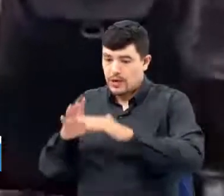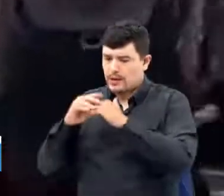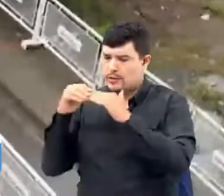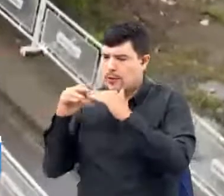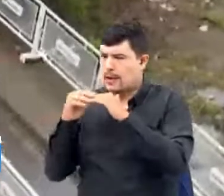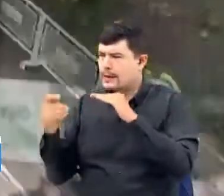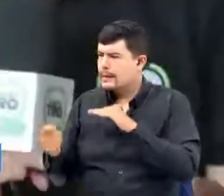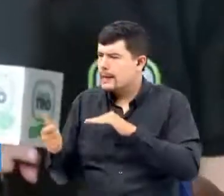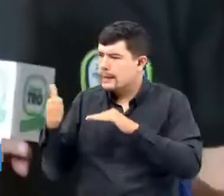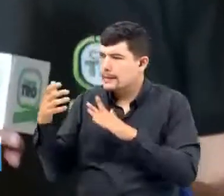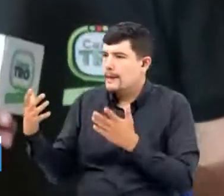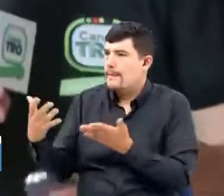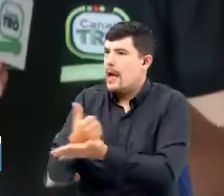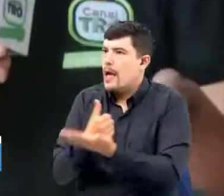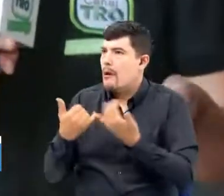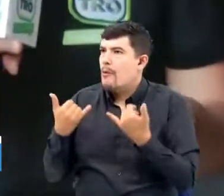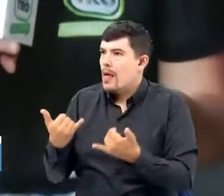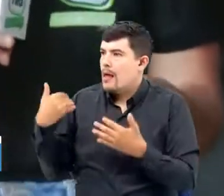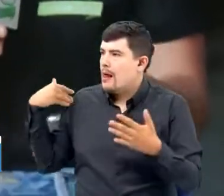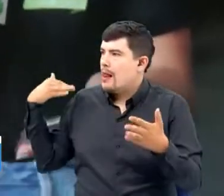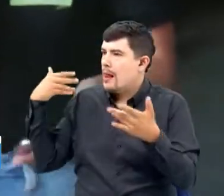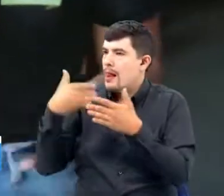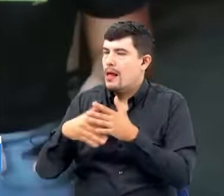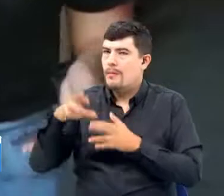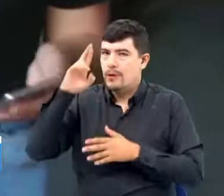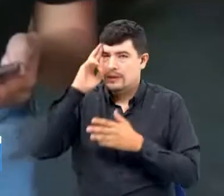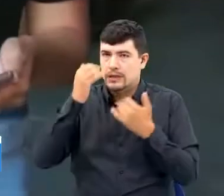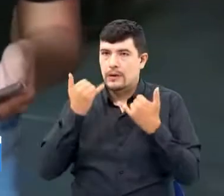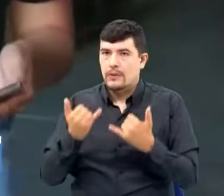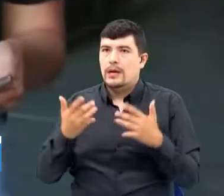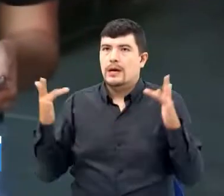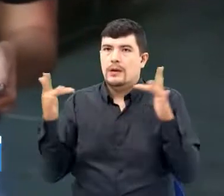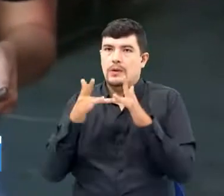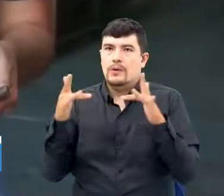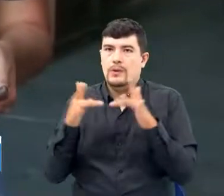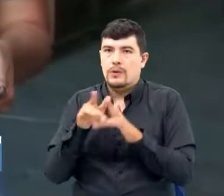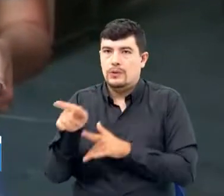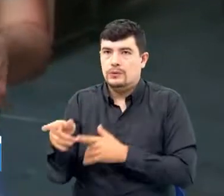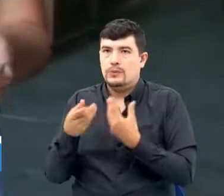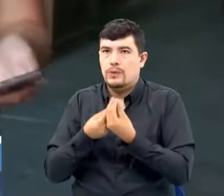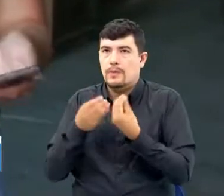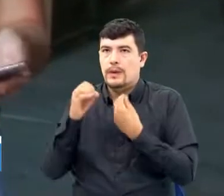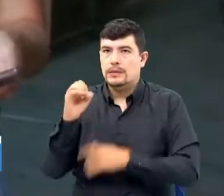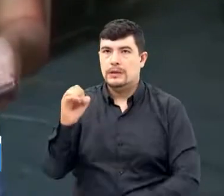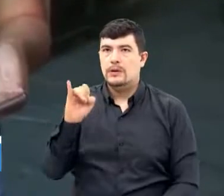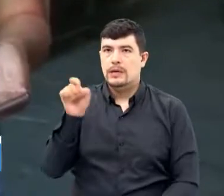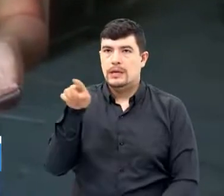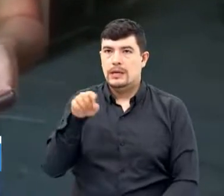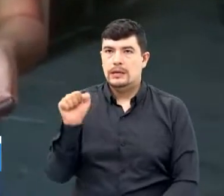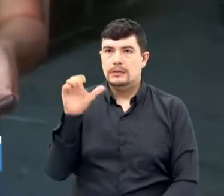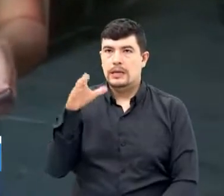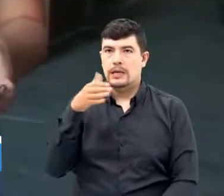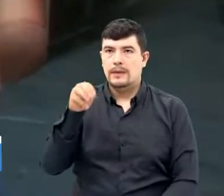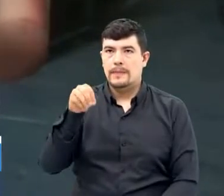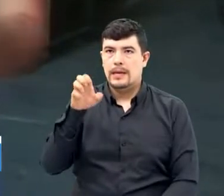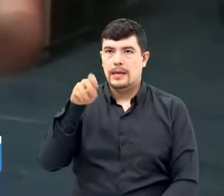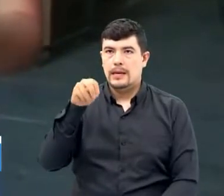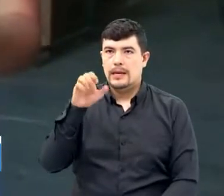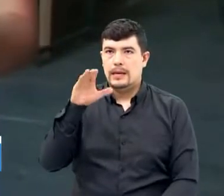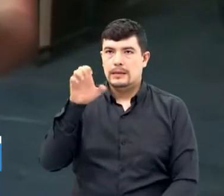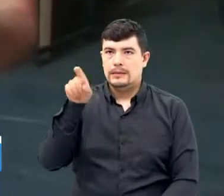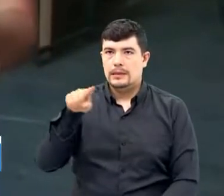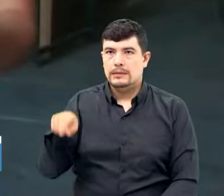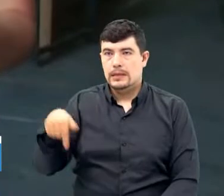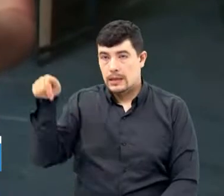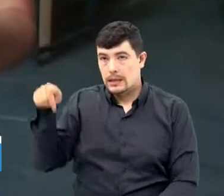que están a esta hora conectados a que hagamos contacto con nuestro compañero Isaac Meneses, quien se encuentra desde la zona franca y